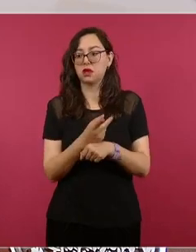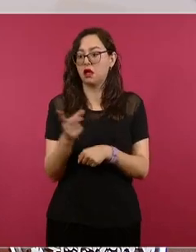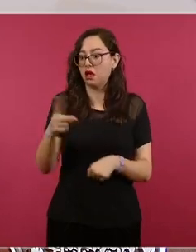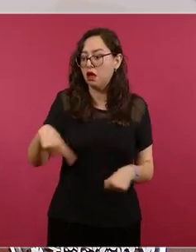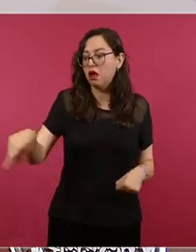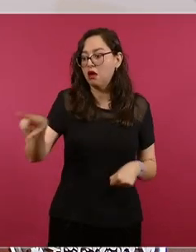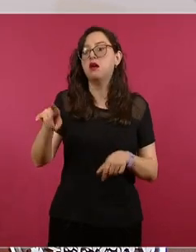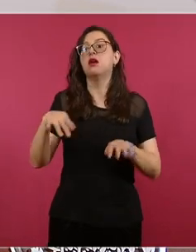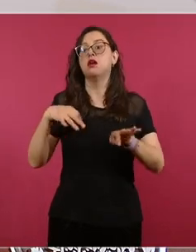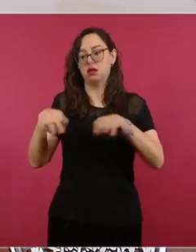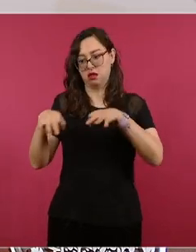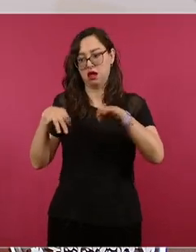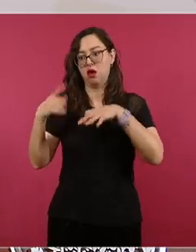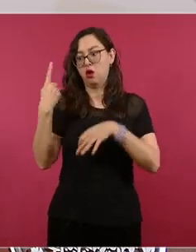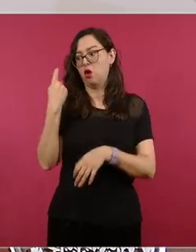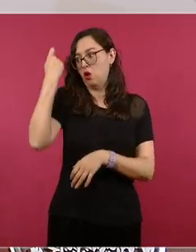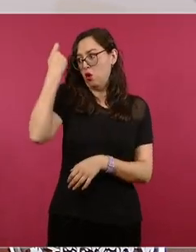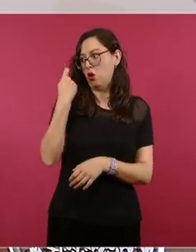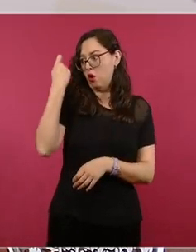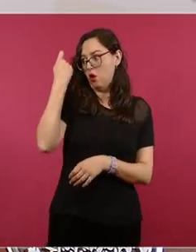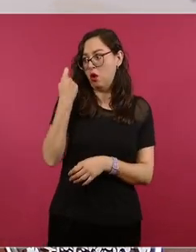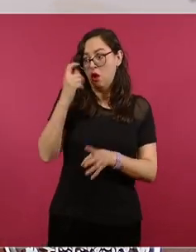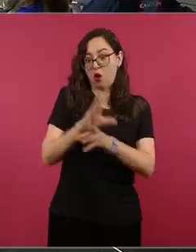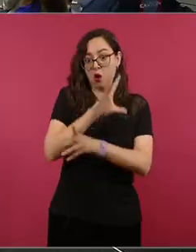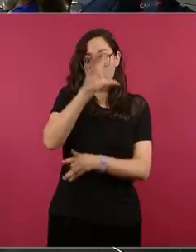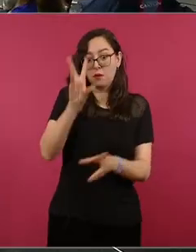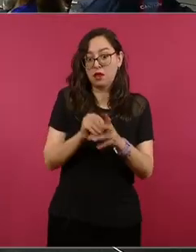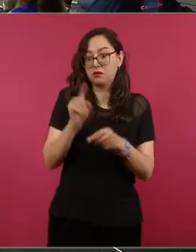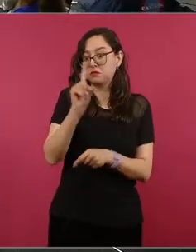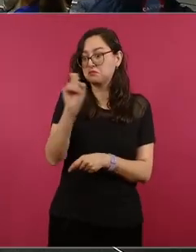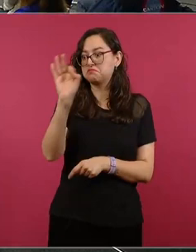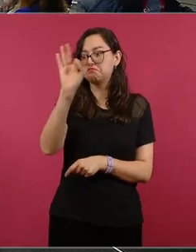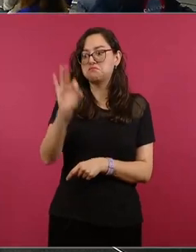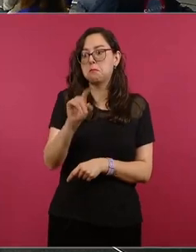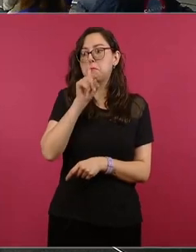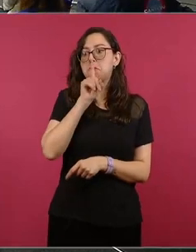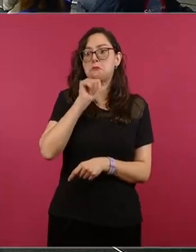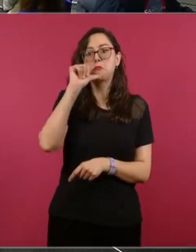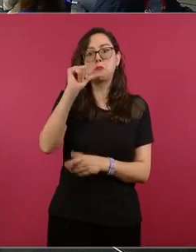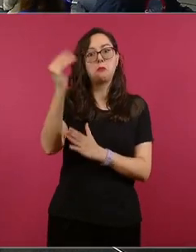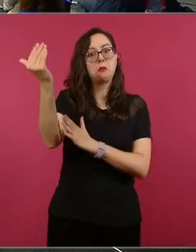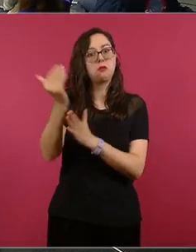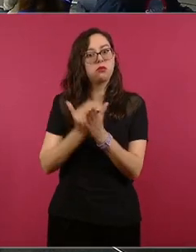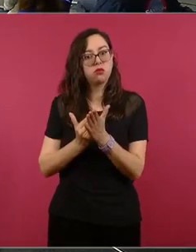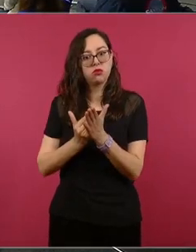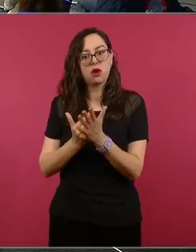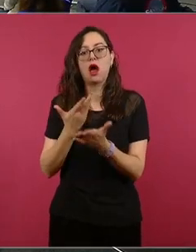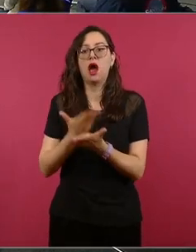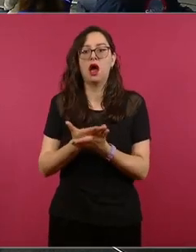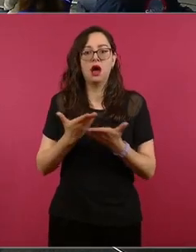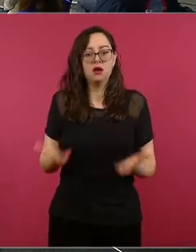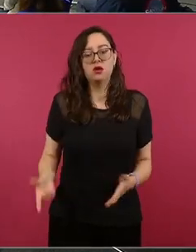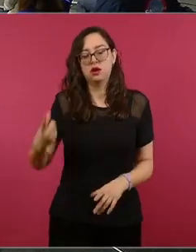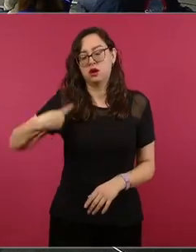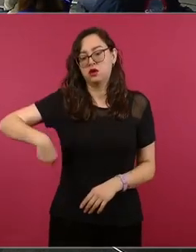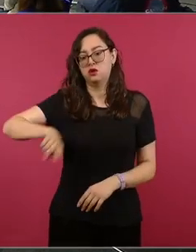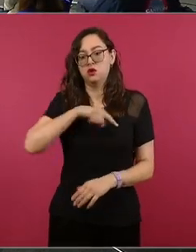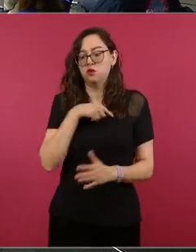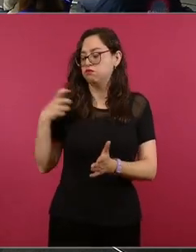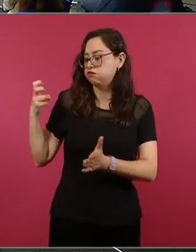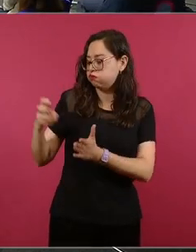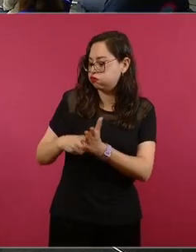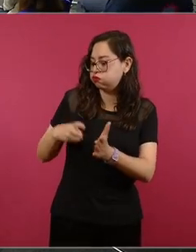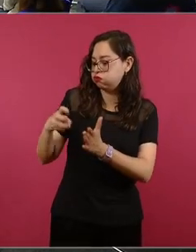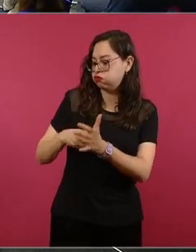sueldo, sino solo un porcentaje. Y eso es lo que estamos corrigiendo, eso es lo que